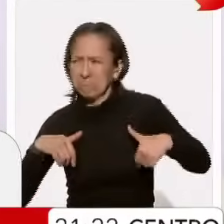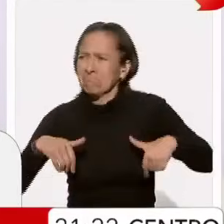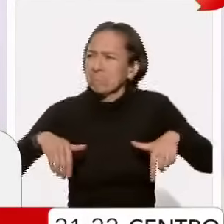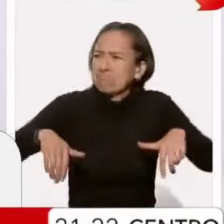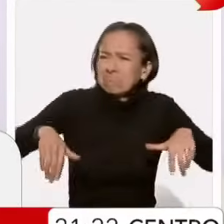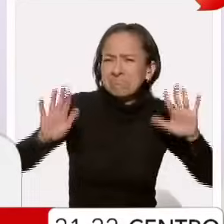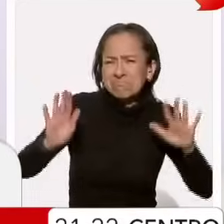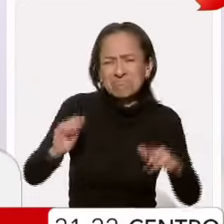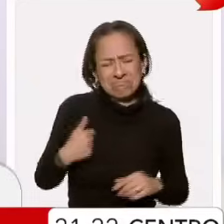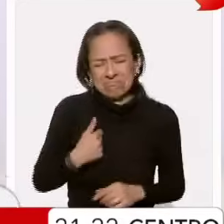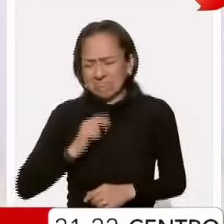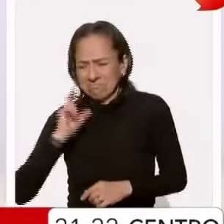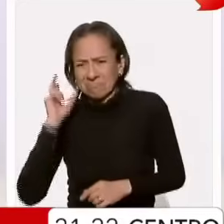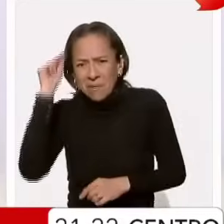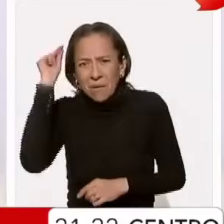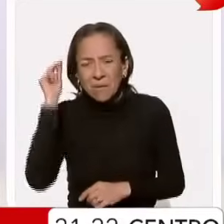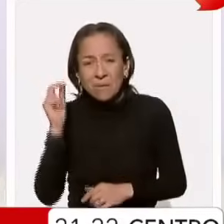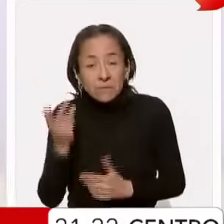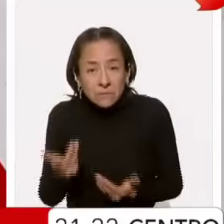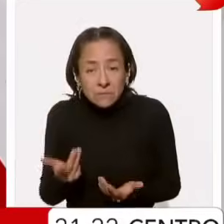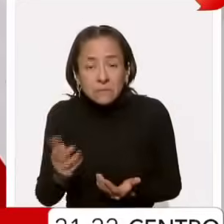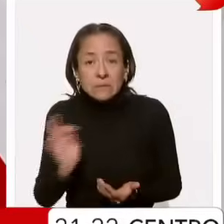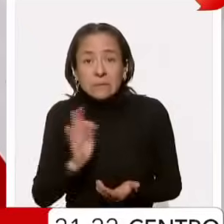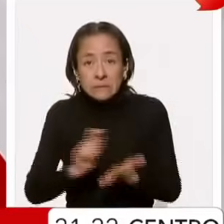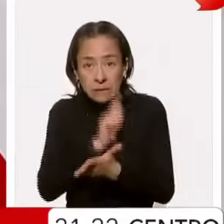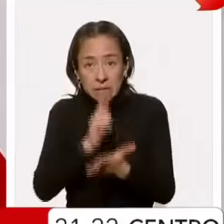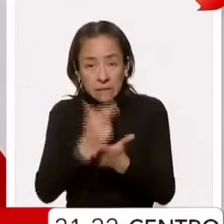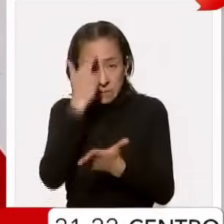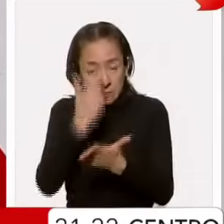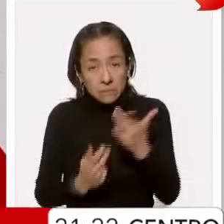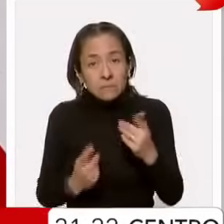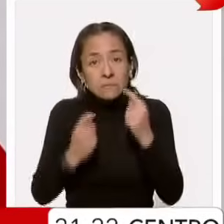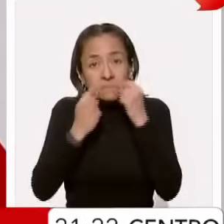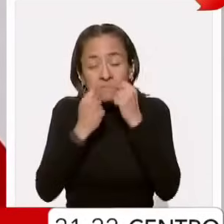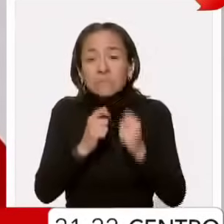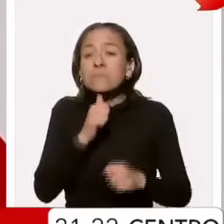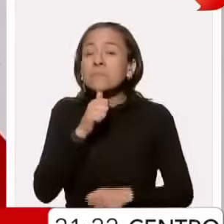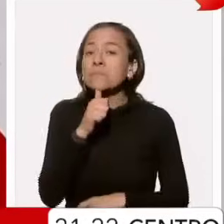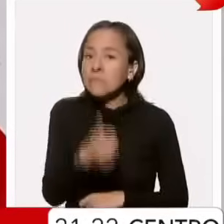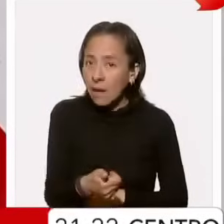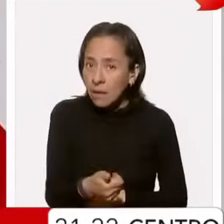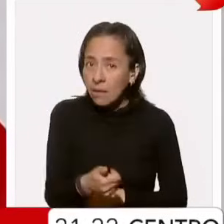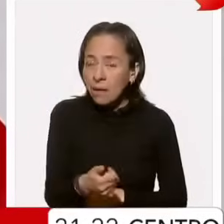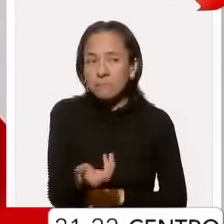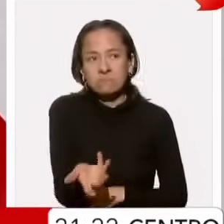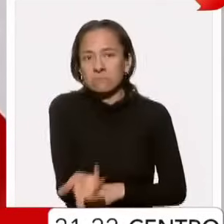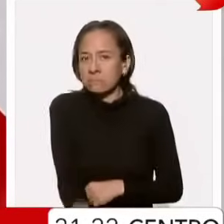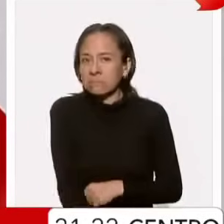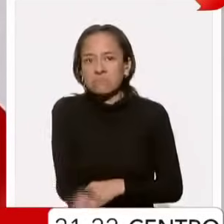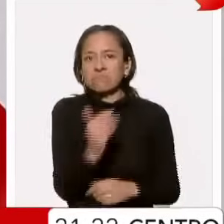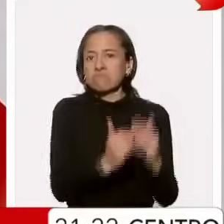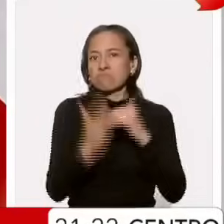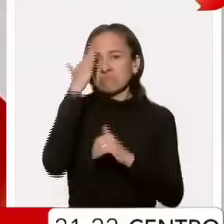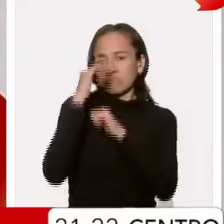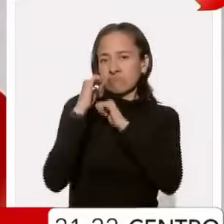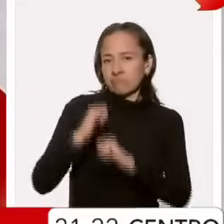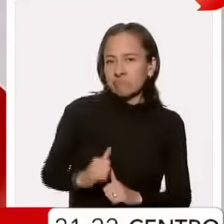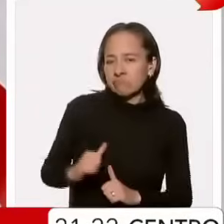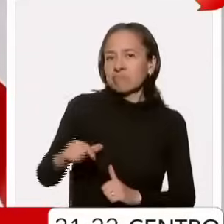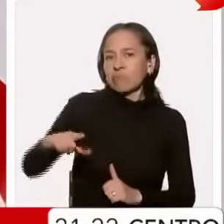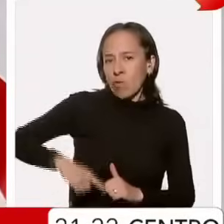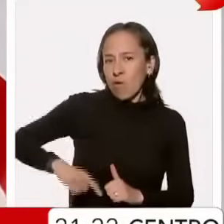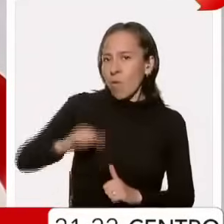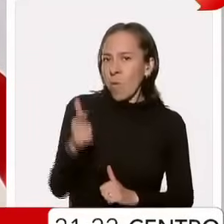Y si no, insisto, y si no hay un ilícito, la autoridad no puede solicitar a las plataformas, y